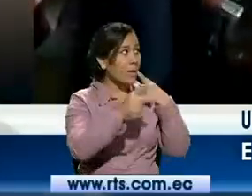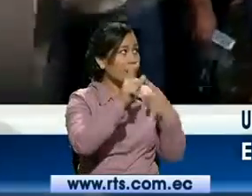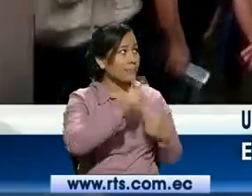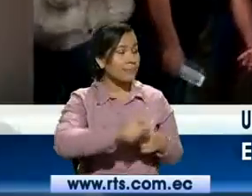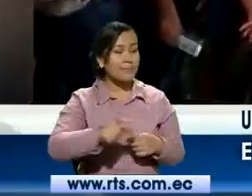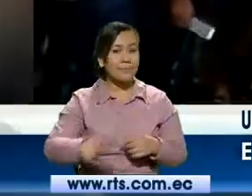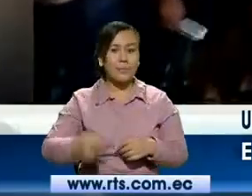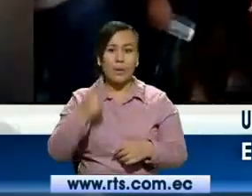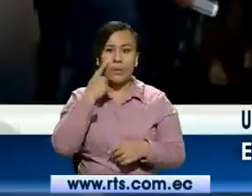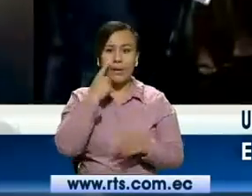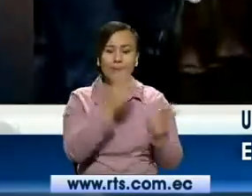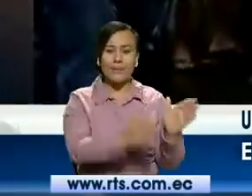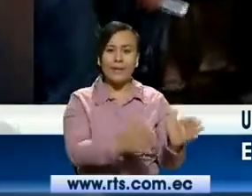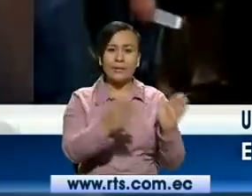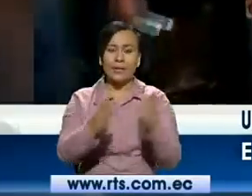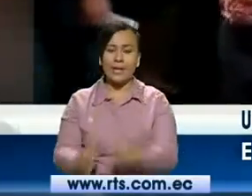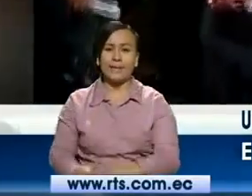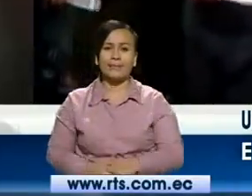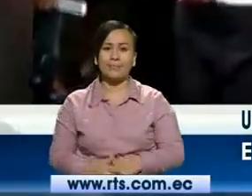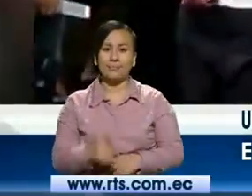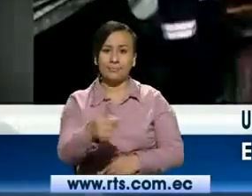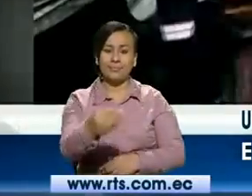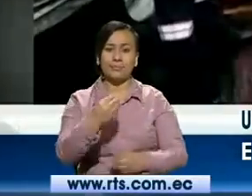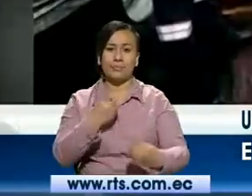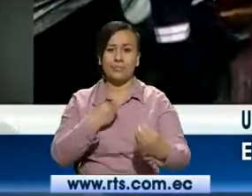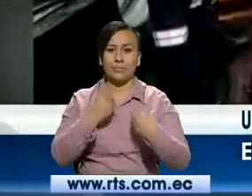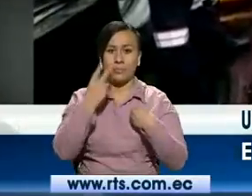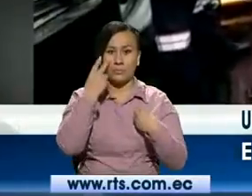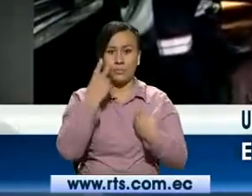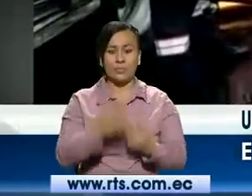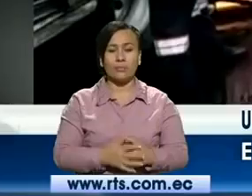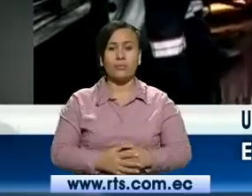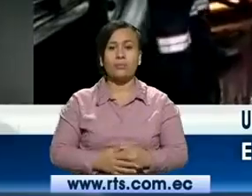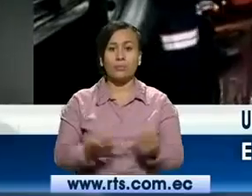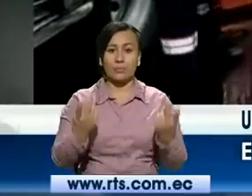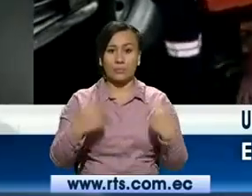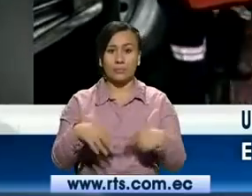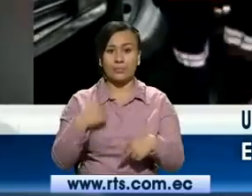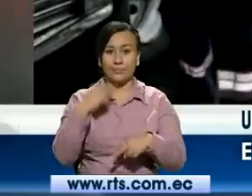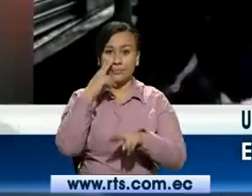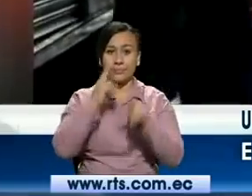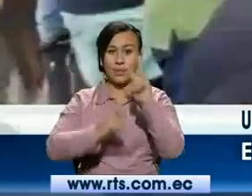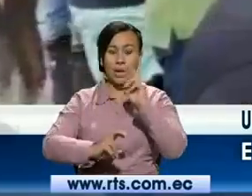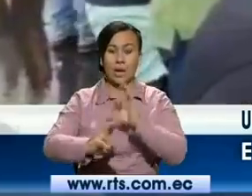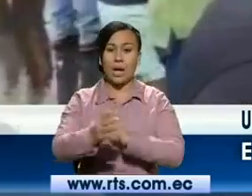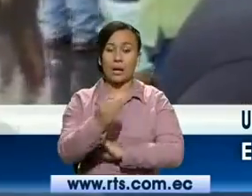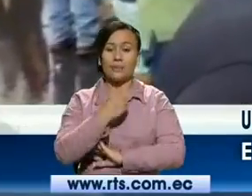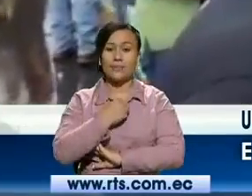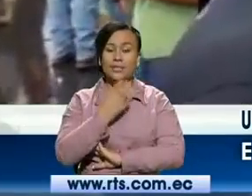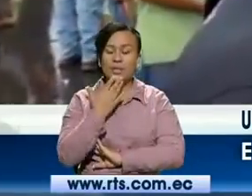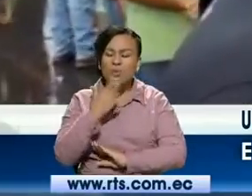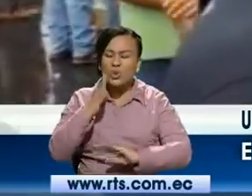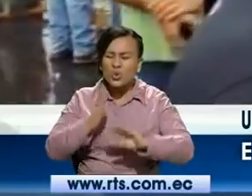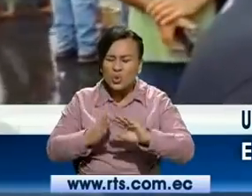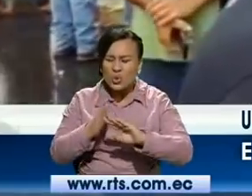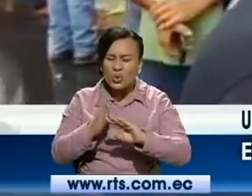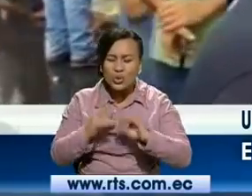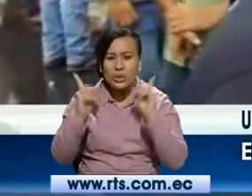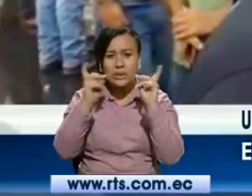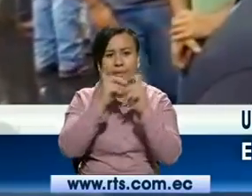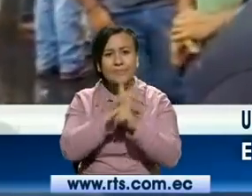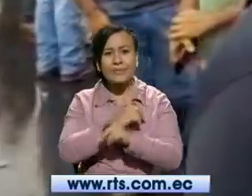el cuerpo de Carriel, labor que tardó varios minutos y requirió equipos de extricación. ¿Cuánto tiempo se llevaron a tratar el